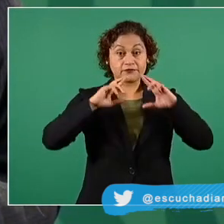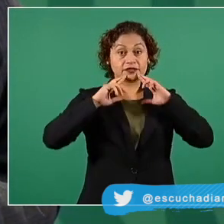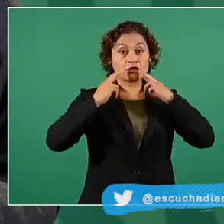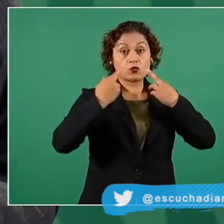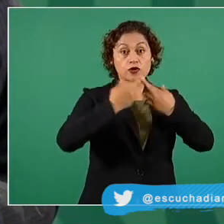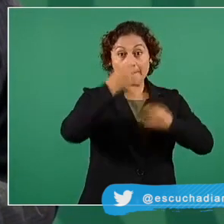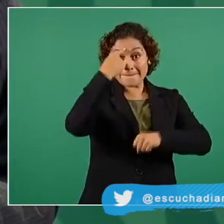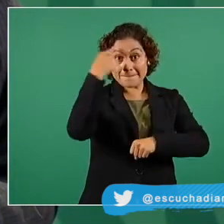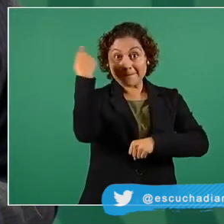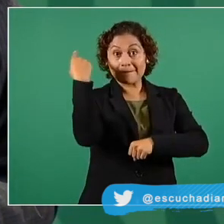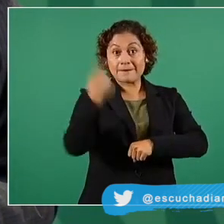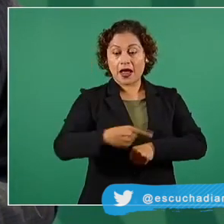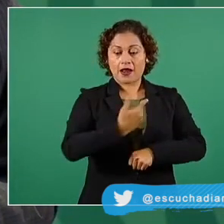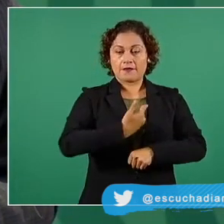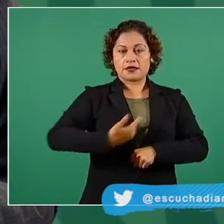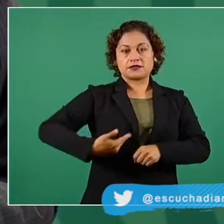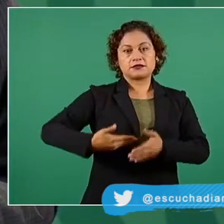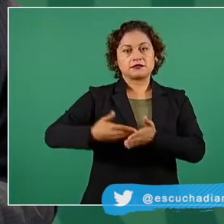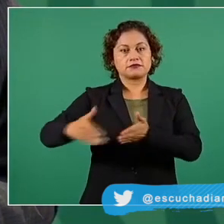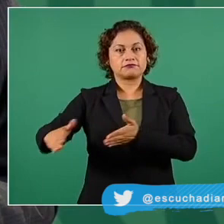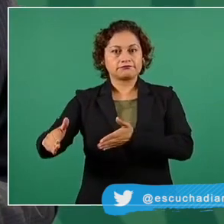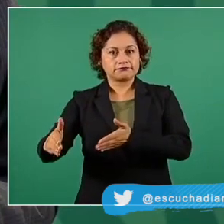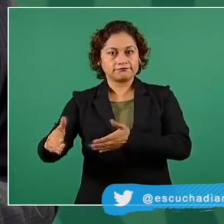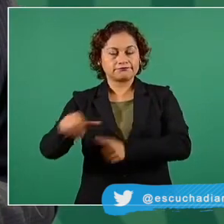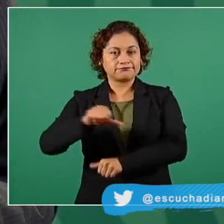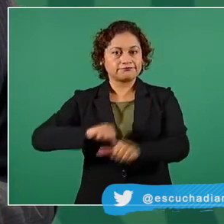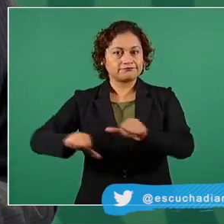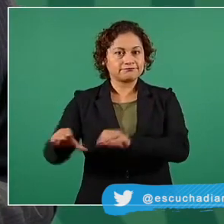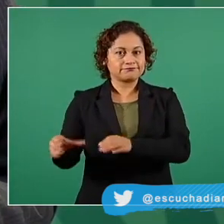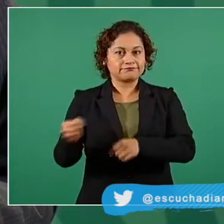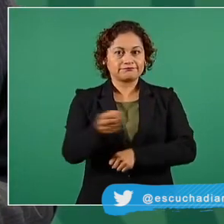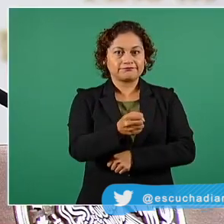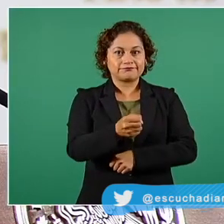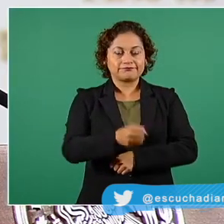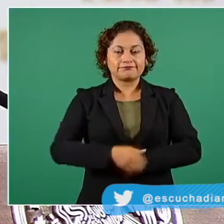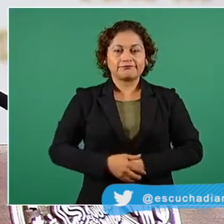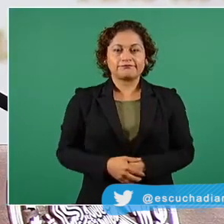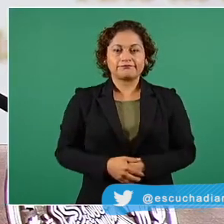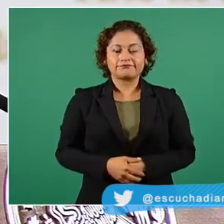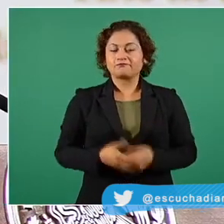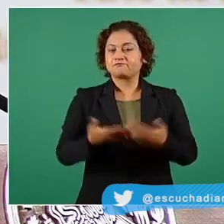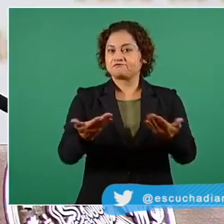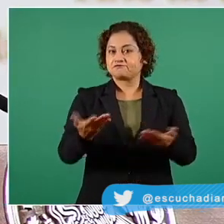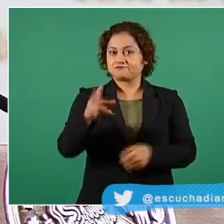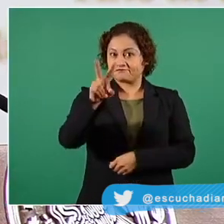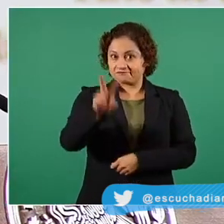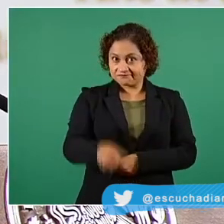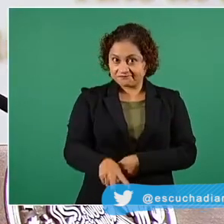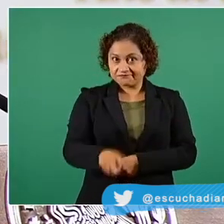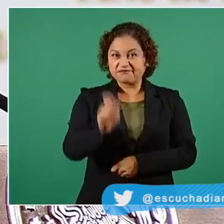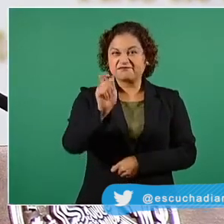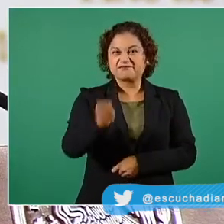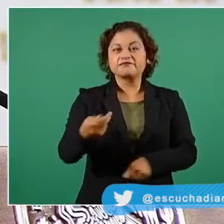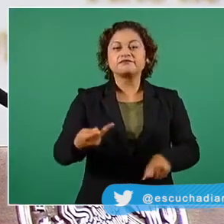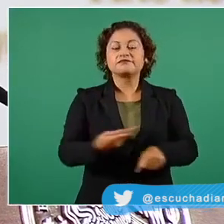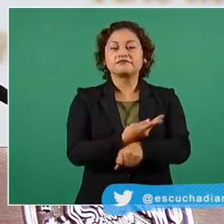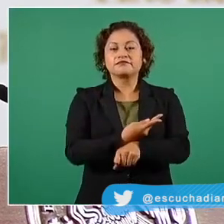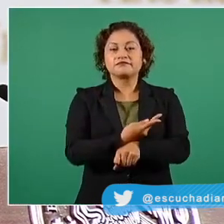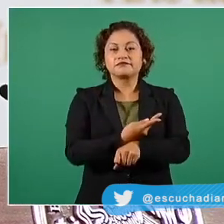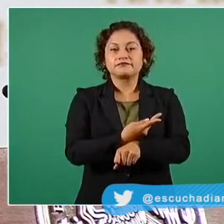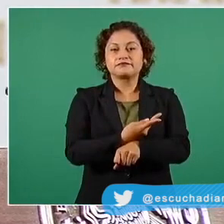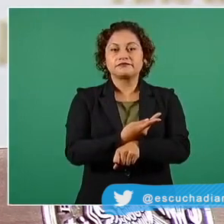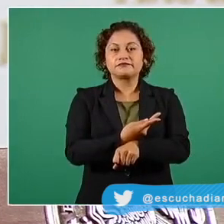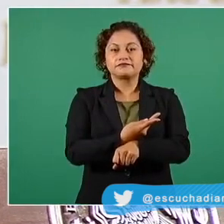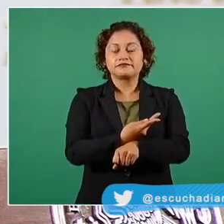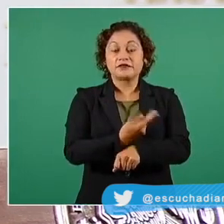Sobre el tema de salud, el presidente señala que la aprobación de la vacuna Moderna aún no se concreta, porque la farmacéutica no ha hecho entrega